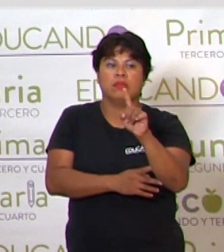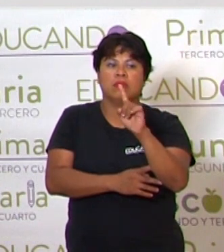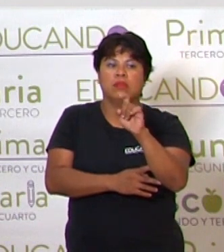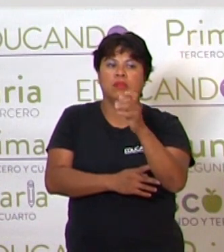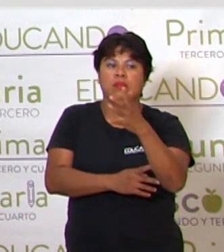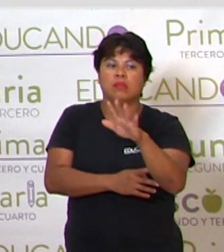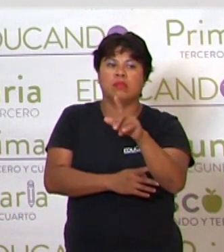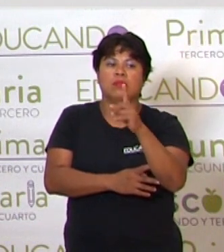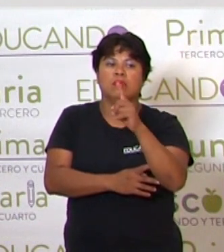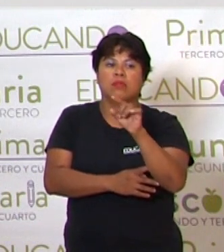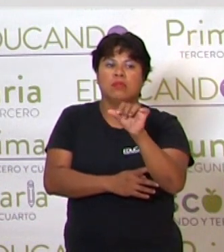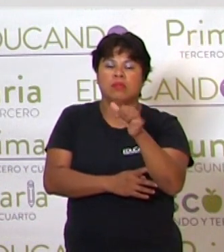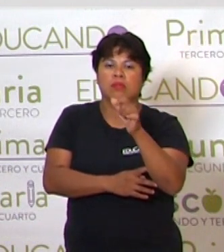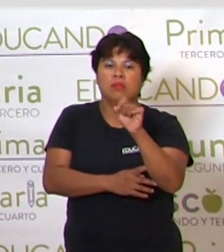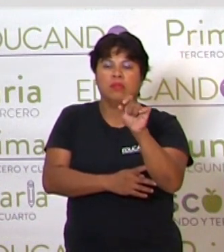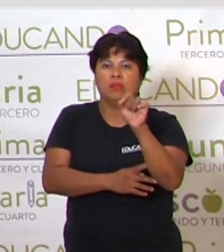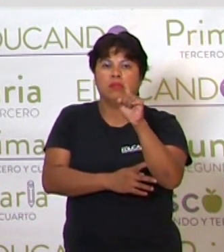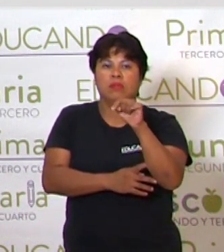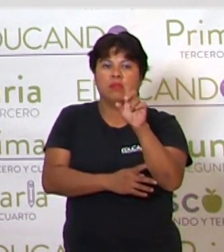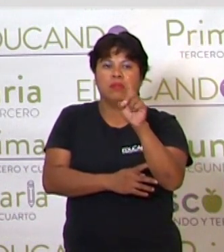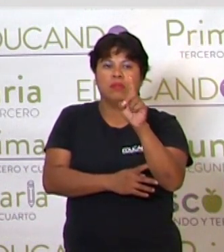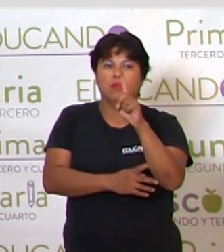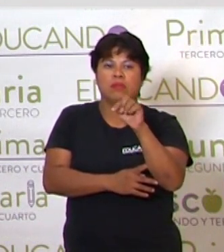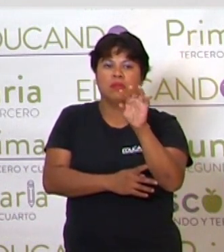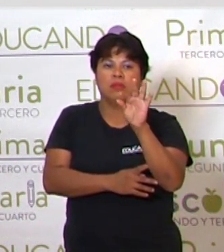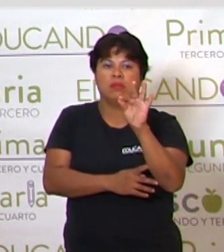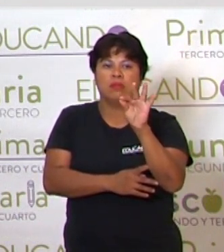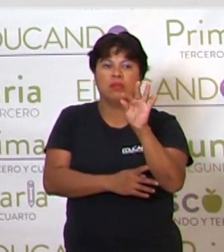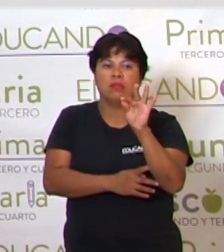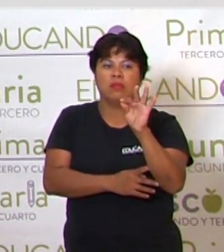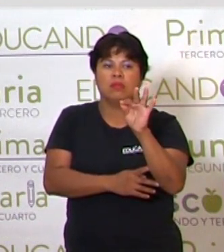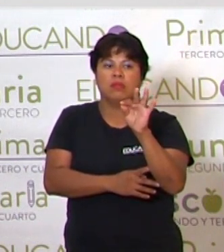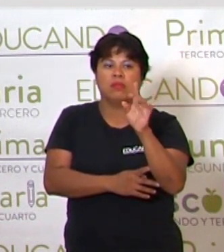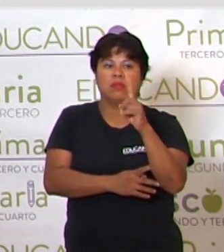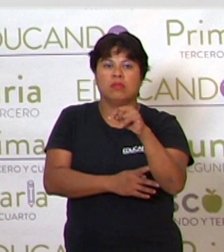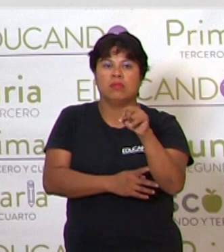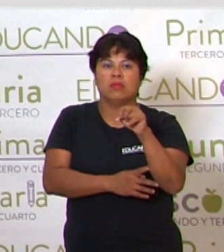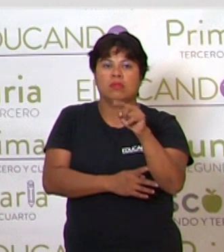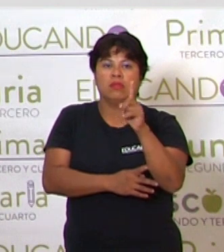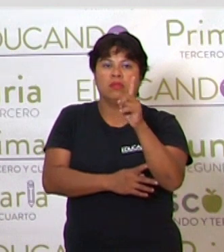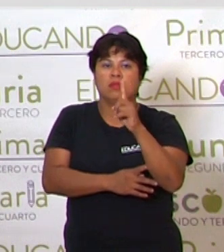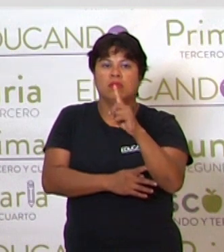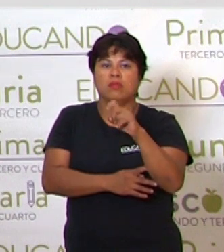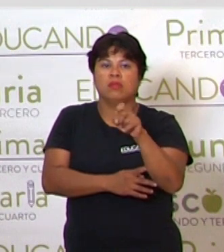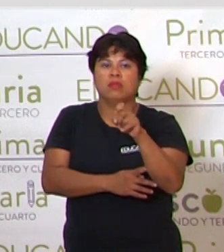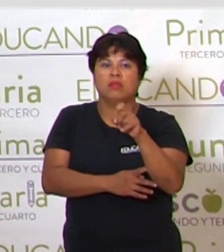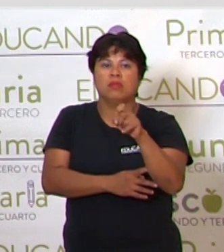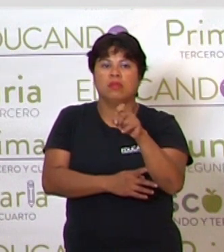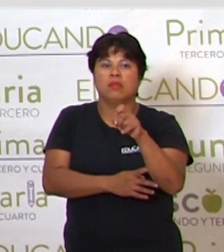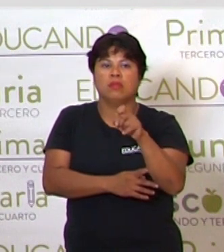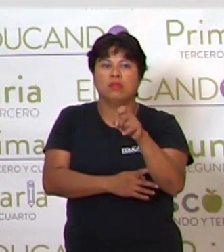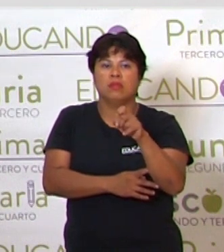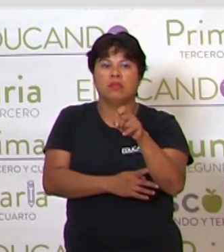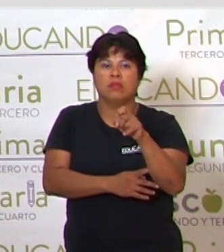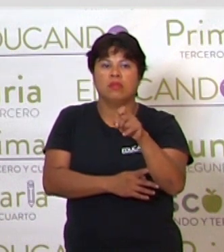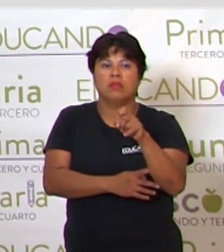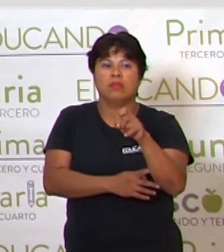100, 110, 120, 130, 140 y... ¿Qué?